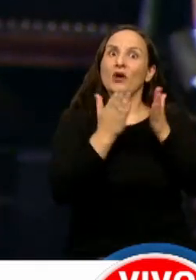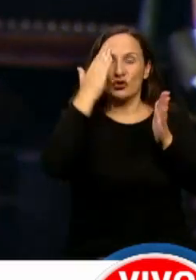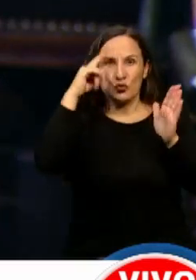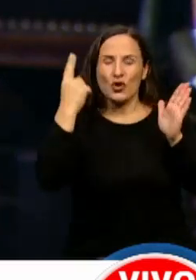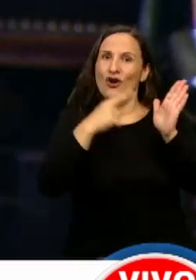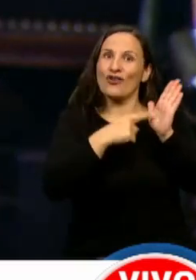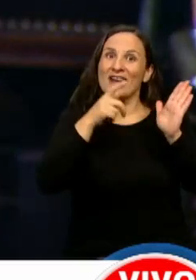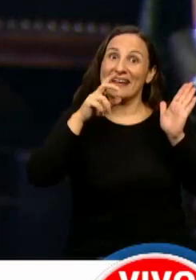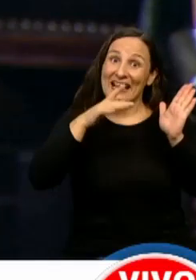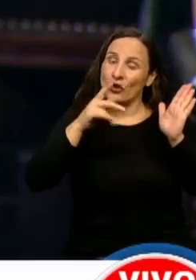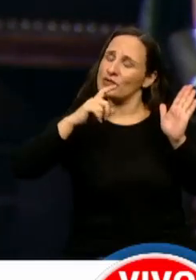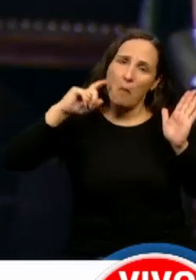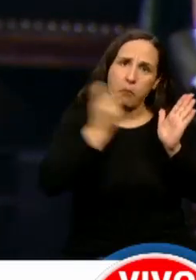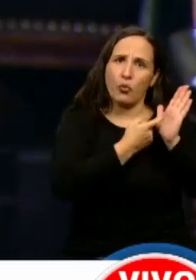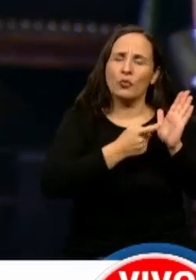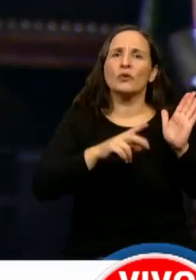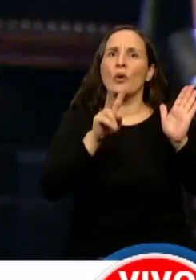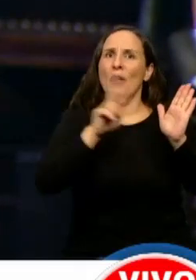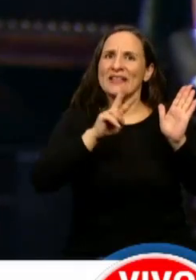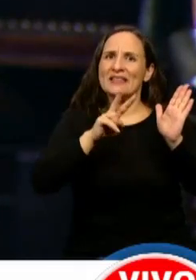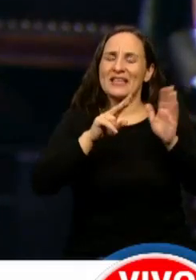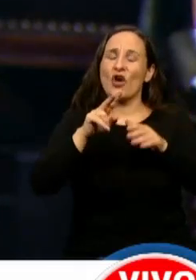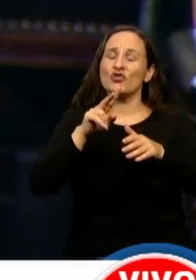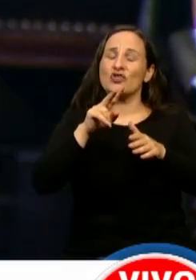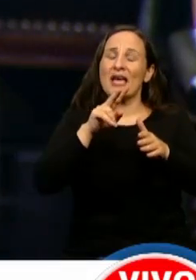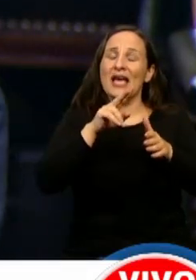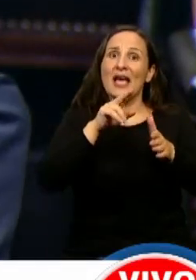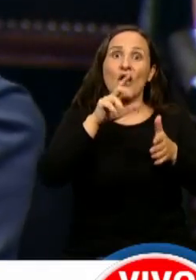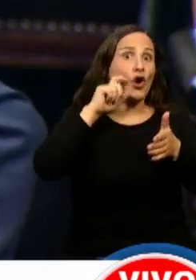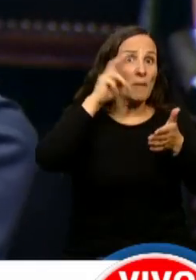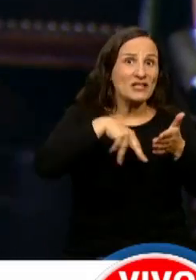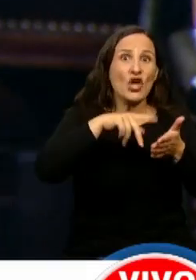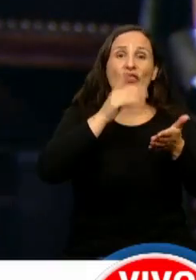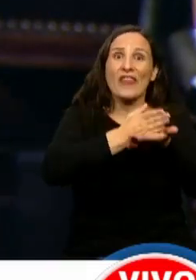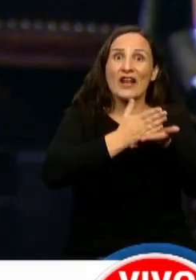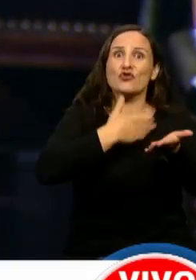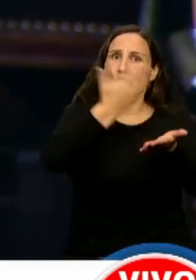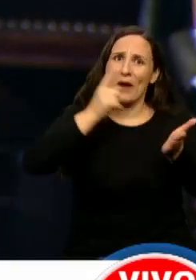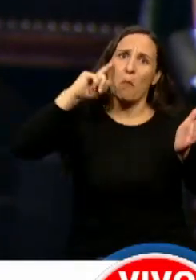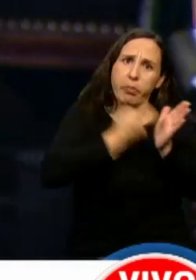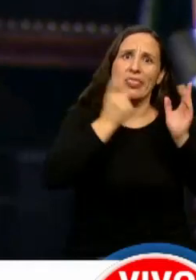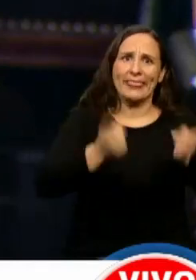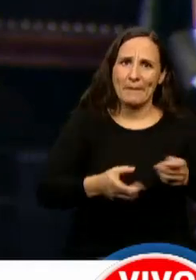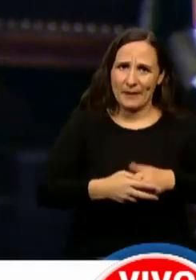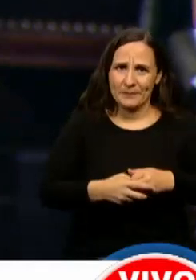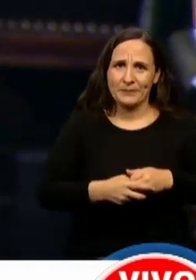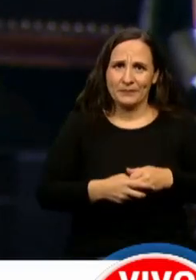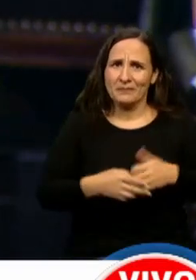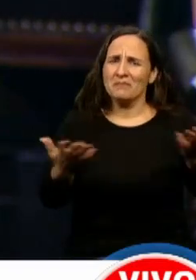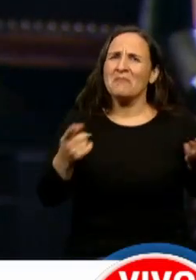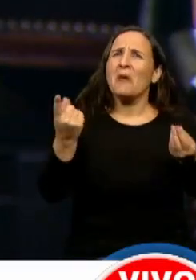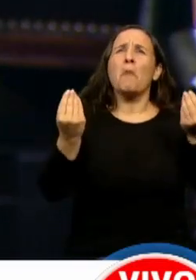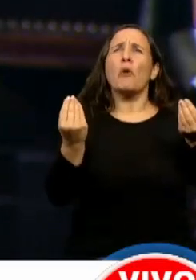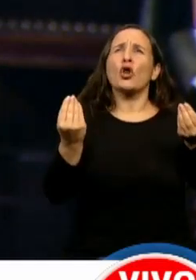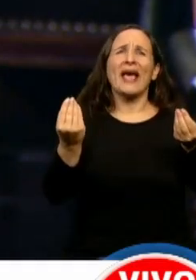de la Constitución Nacional y el artículo 22 de la Convención Interamericana de Derechos Humanos. No hay razón, no hay criterio